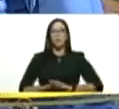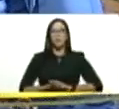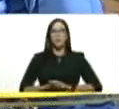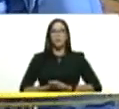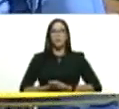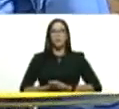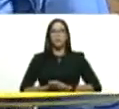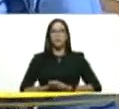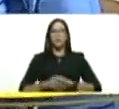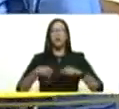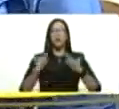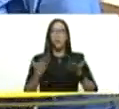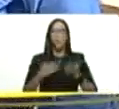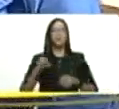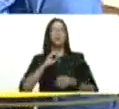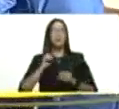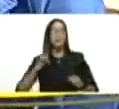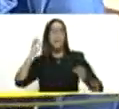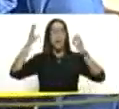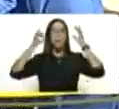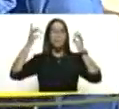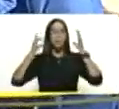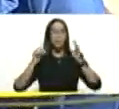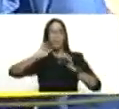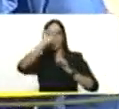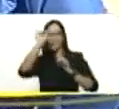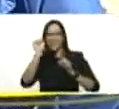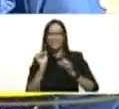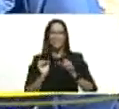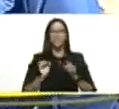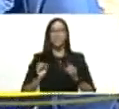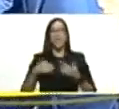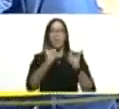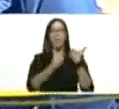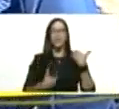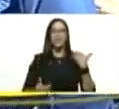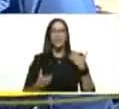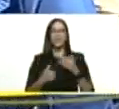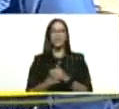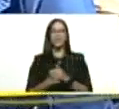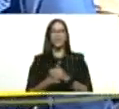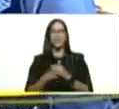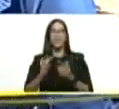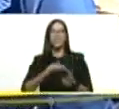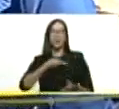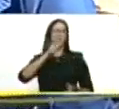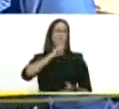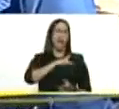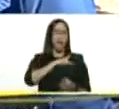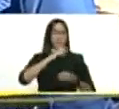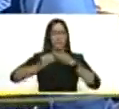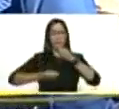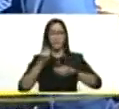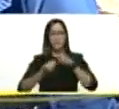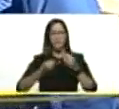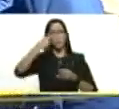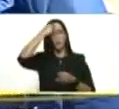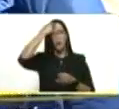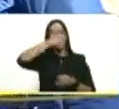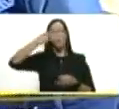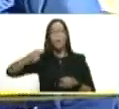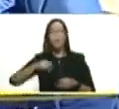cuando Occidente inventó una caricatura de presidente, esa farsa que se creó para el pueblo